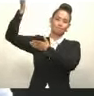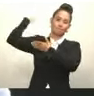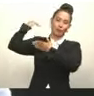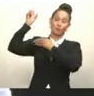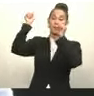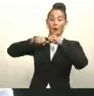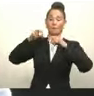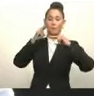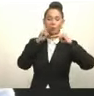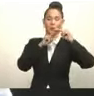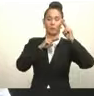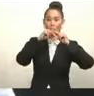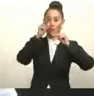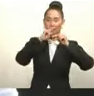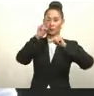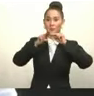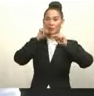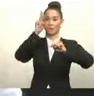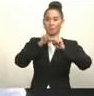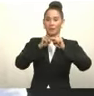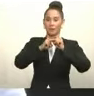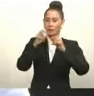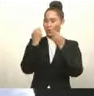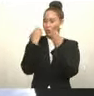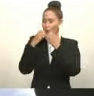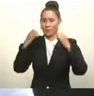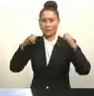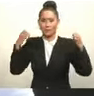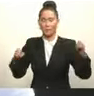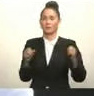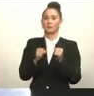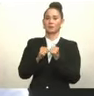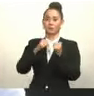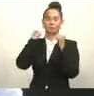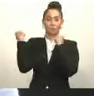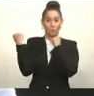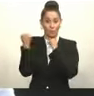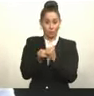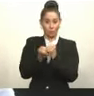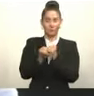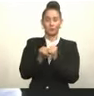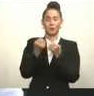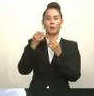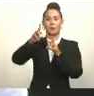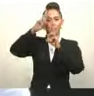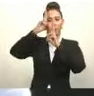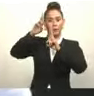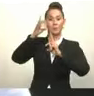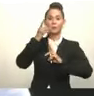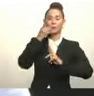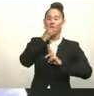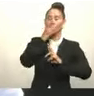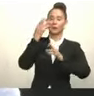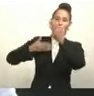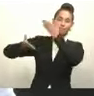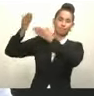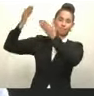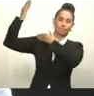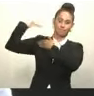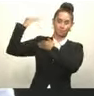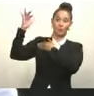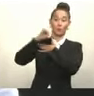esta nación en base a luchas, sudor y sacrificio de respetables dominicanos de varias generaciones.